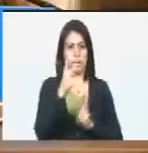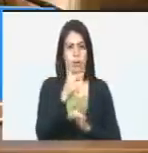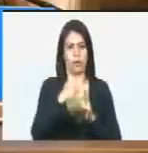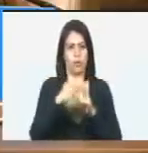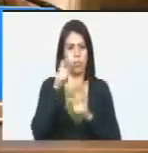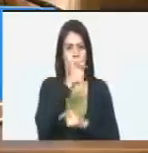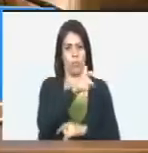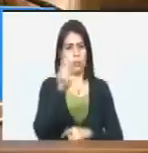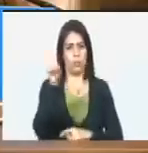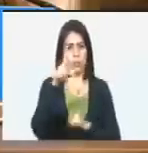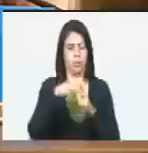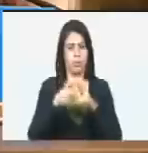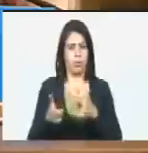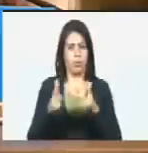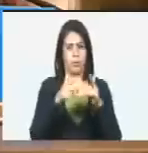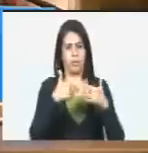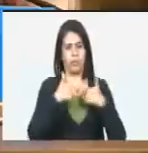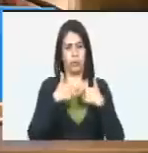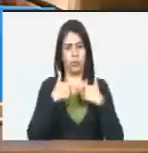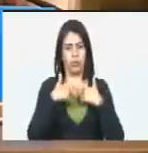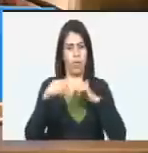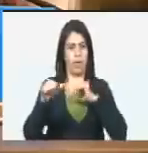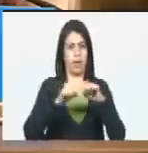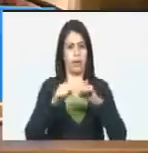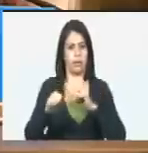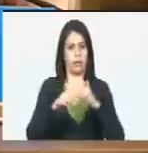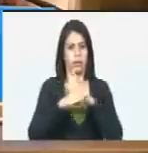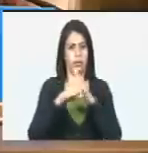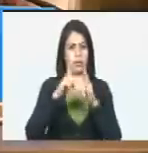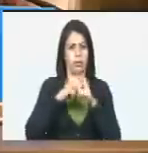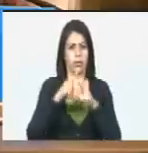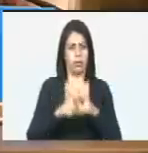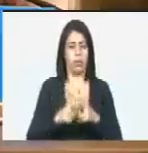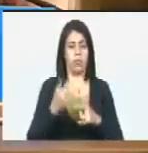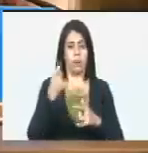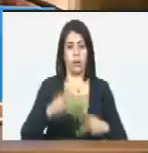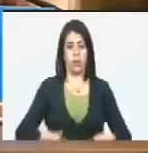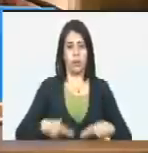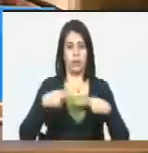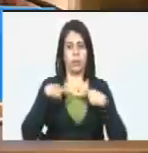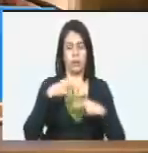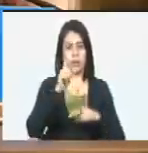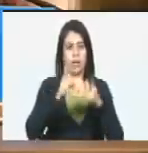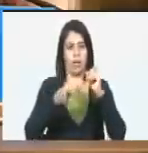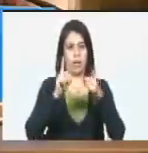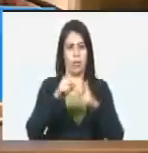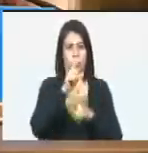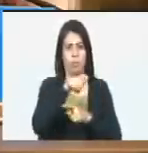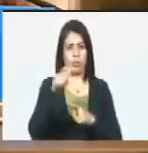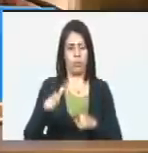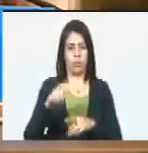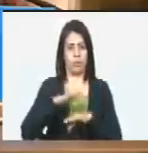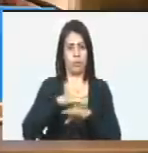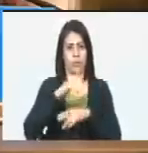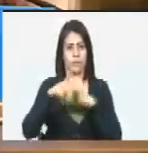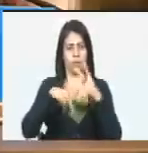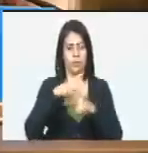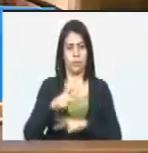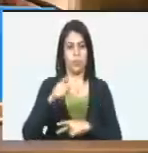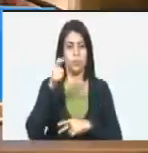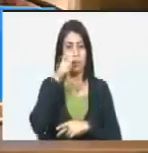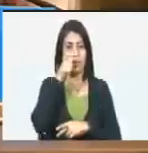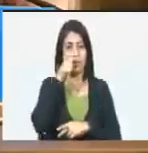venezolano fue víctima directa de acciones crueles e inhumanas por parte de algunos cuerpos de seguridad del Estado, en